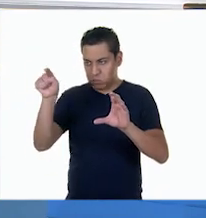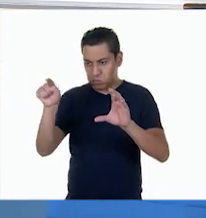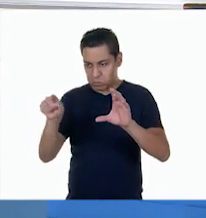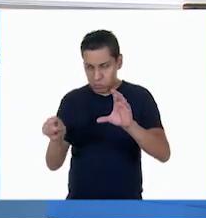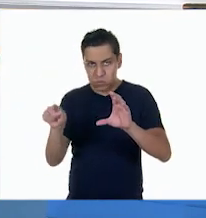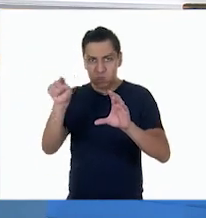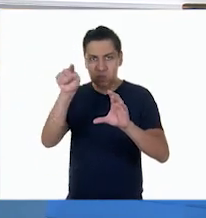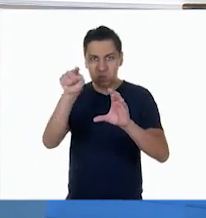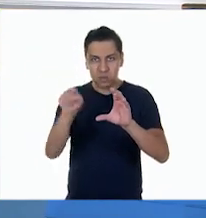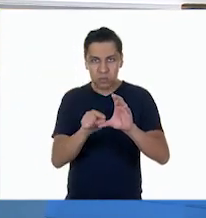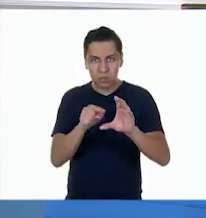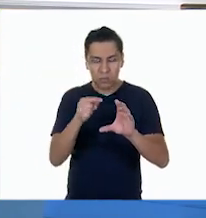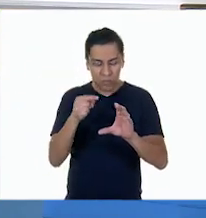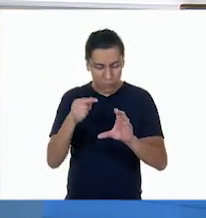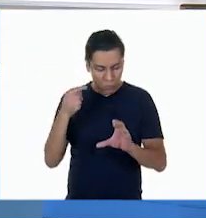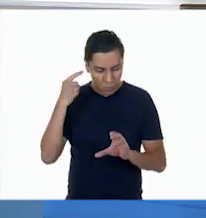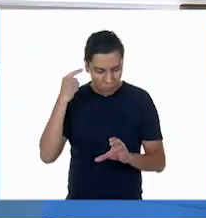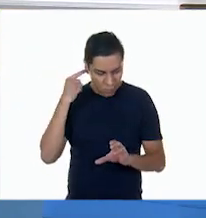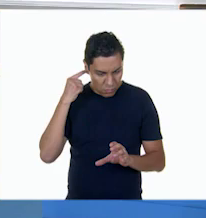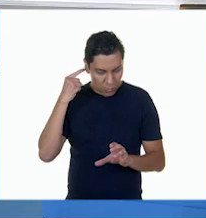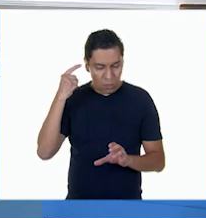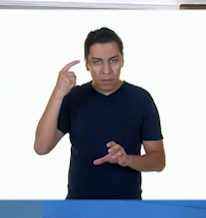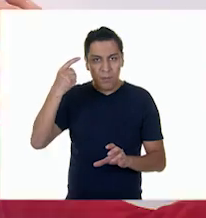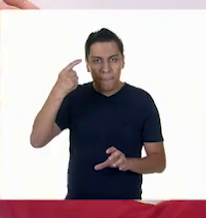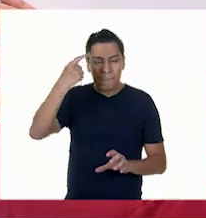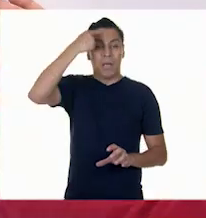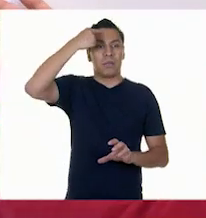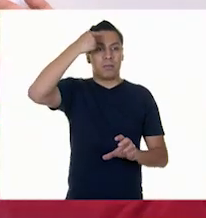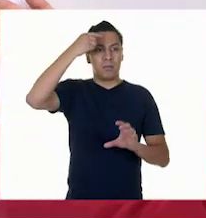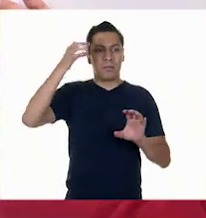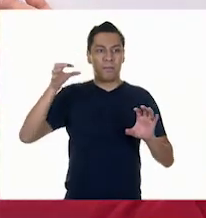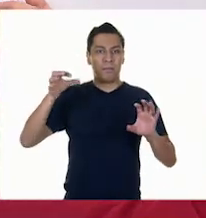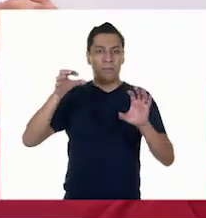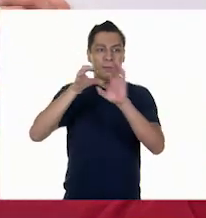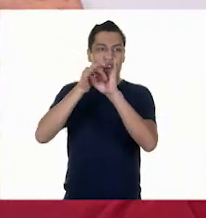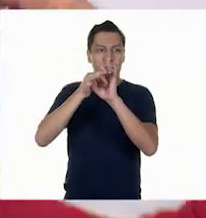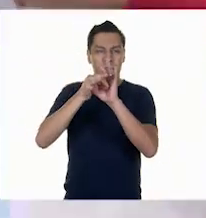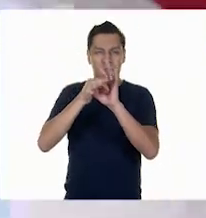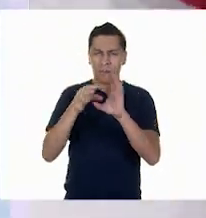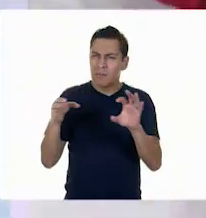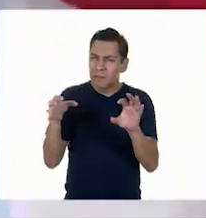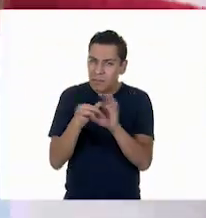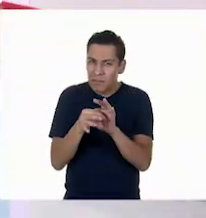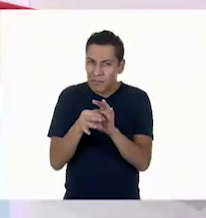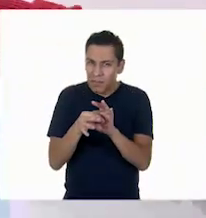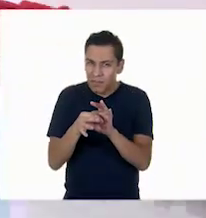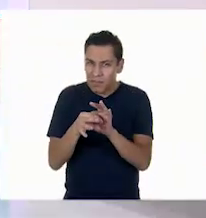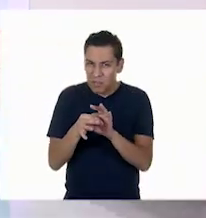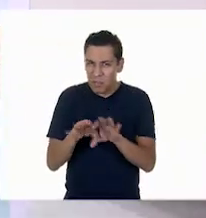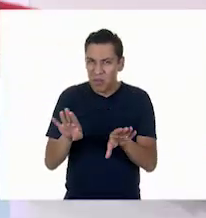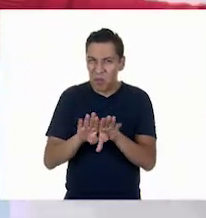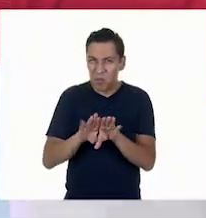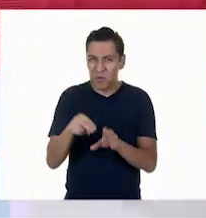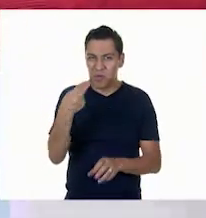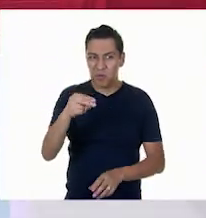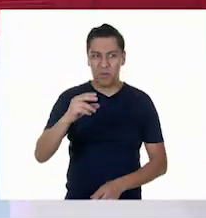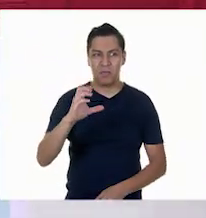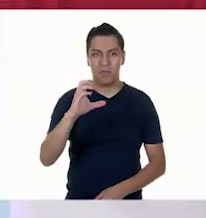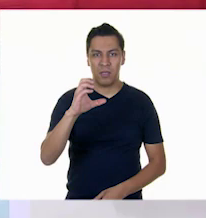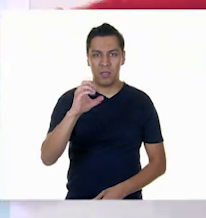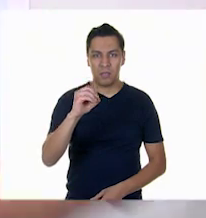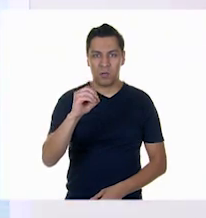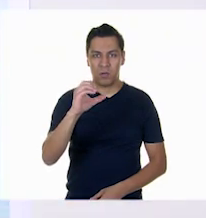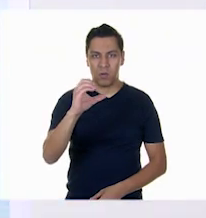a nuestro cerebro. Uh-huh. Y sería, bueno, lo vamos a colocar de este lado, aquí bajito. Y sería justamente esta parte nada más. Exactamente,